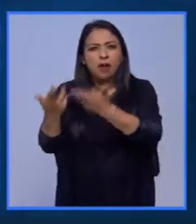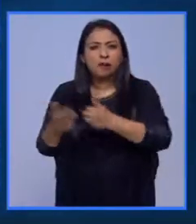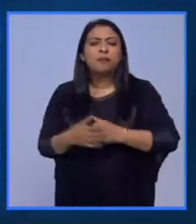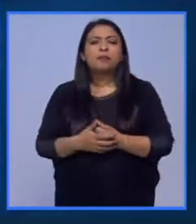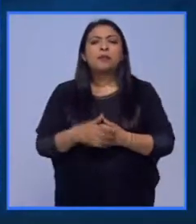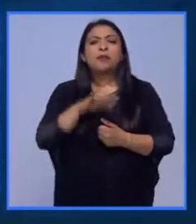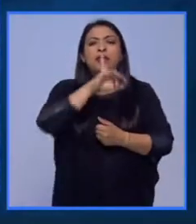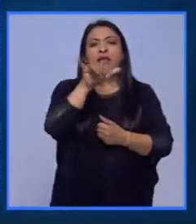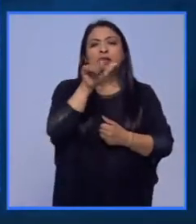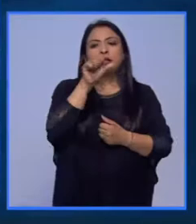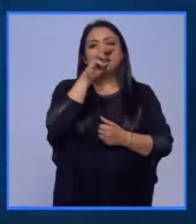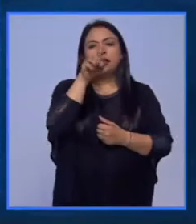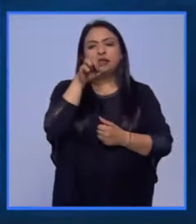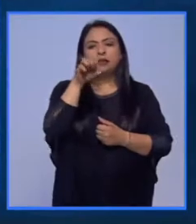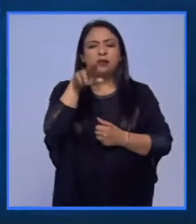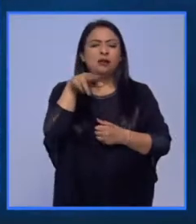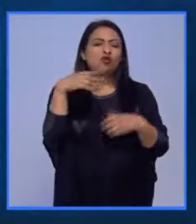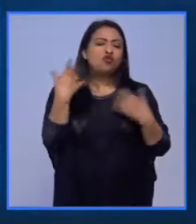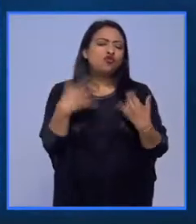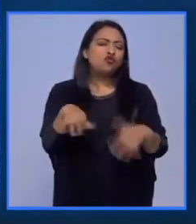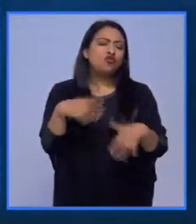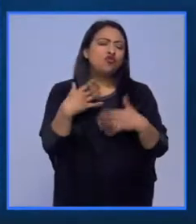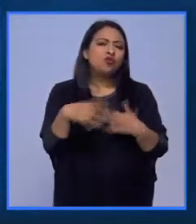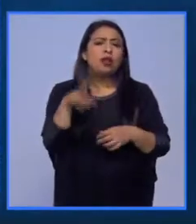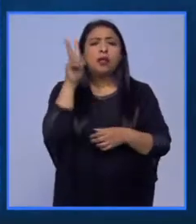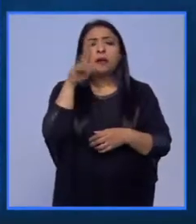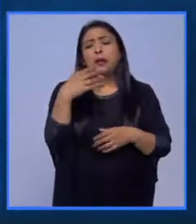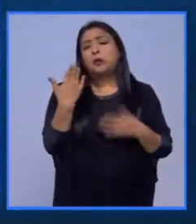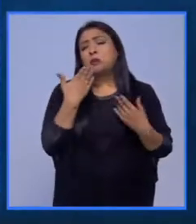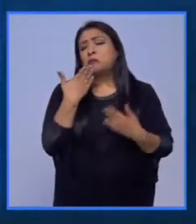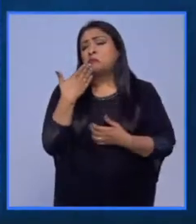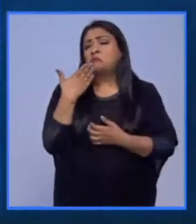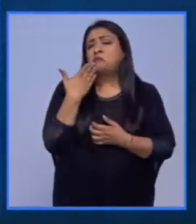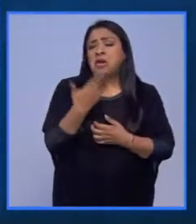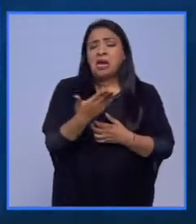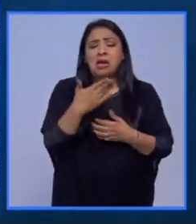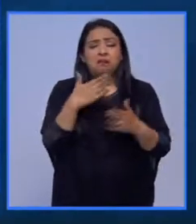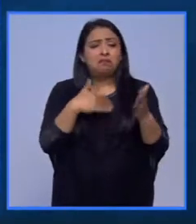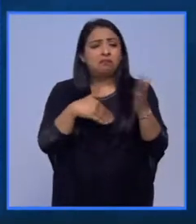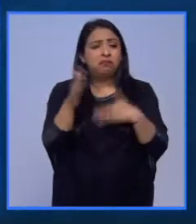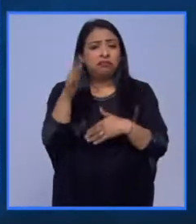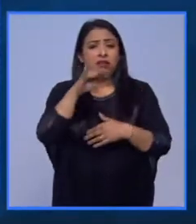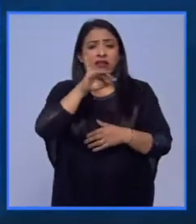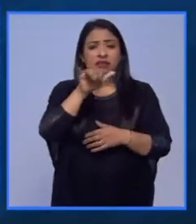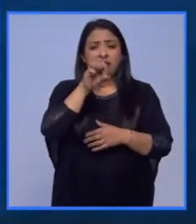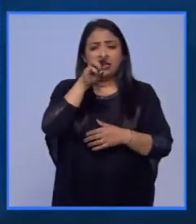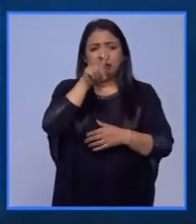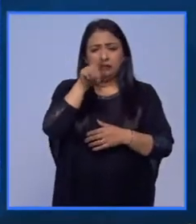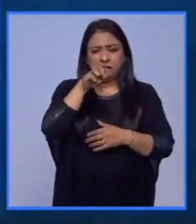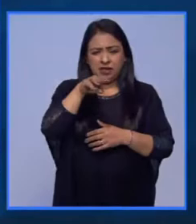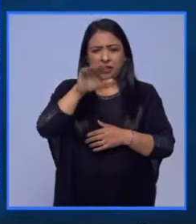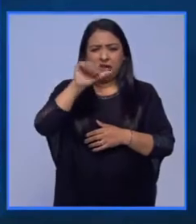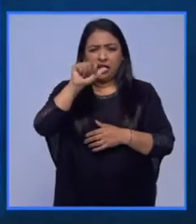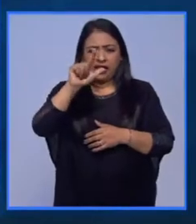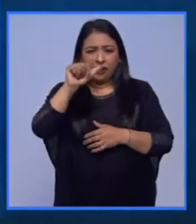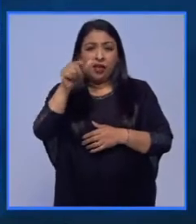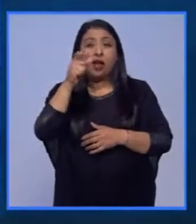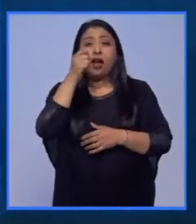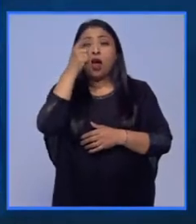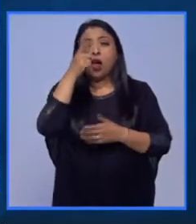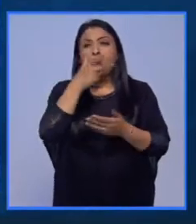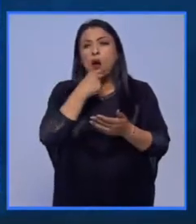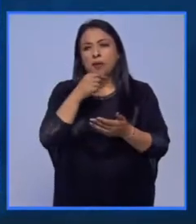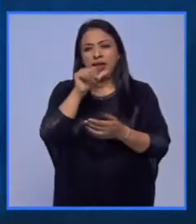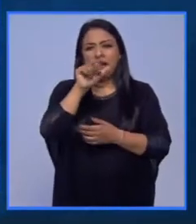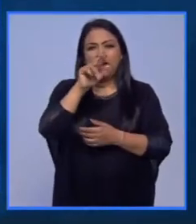de Yasmina Cadra, que es un exitazo. Es Yasmina Cadra, que es un escritor